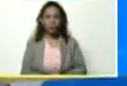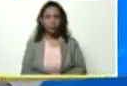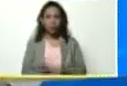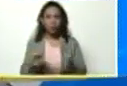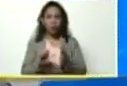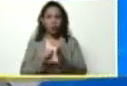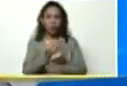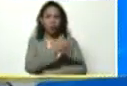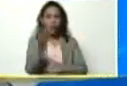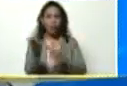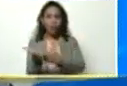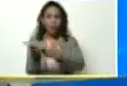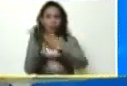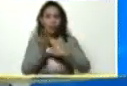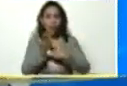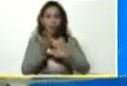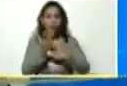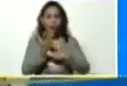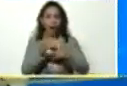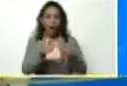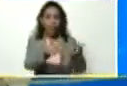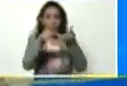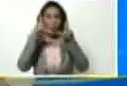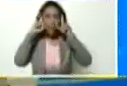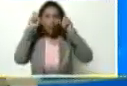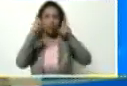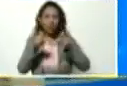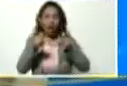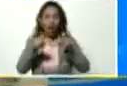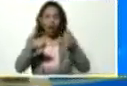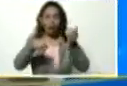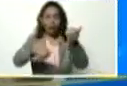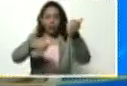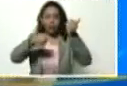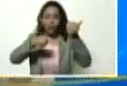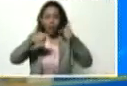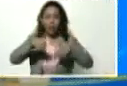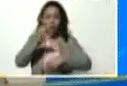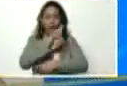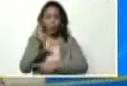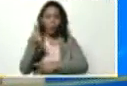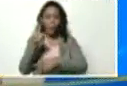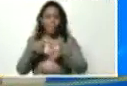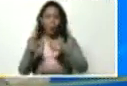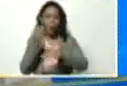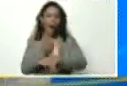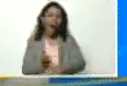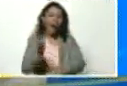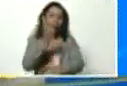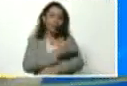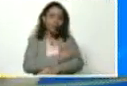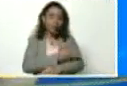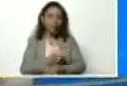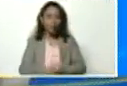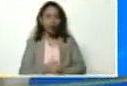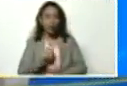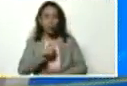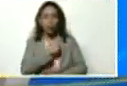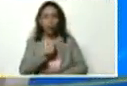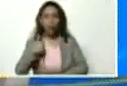donde ustedes reciben sus títulos como profesionales de la República. Pero antes